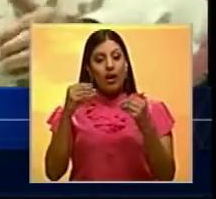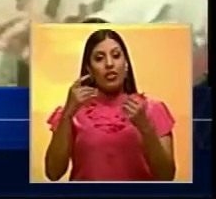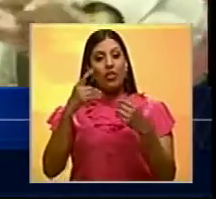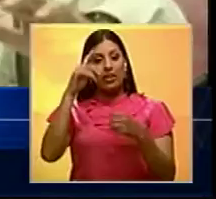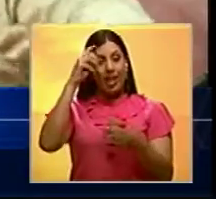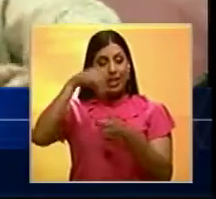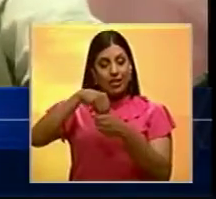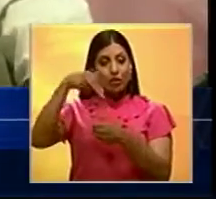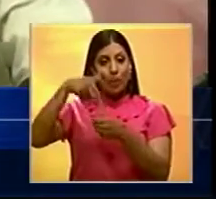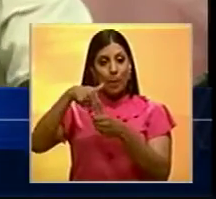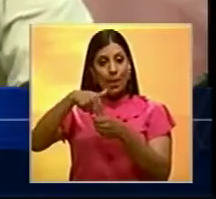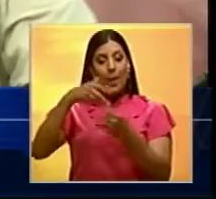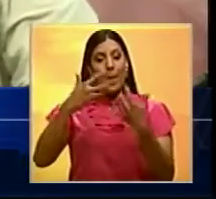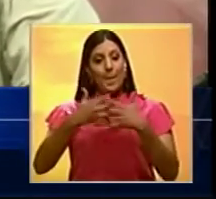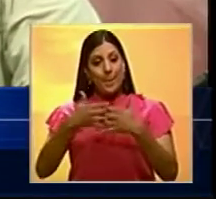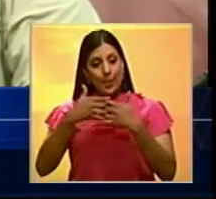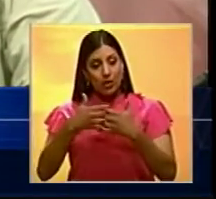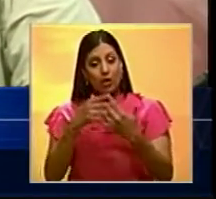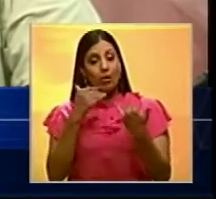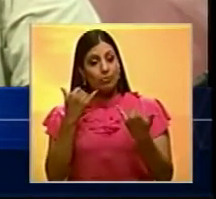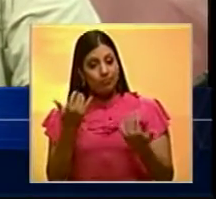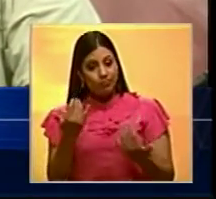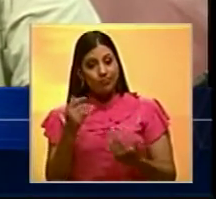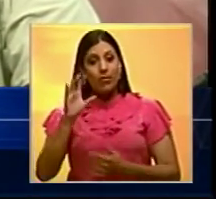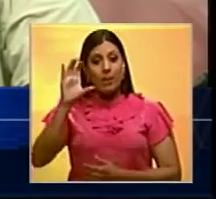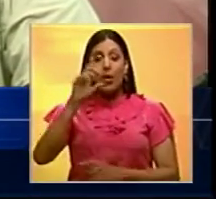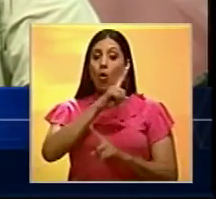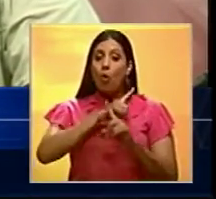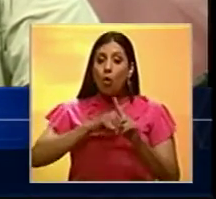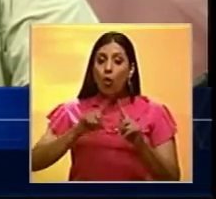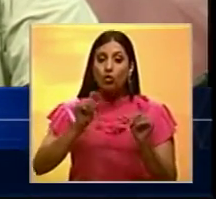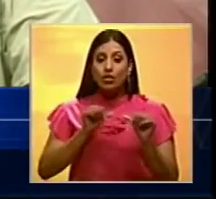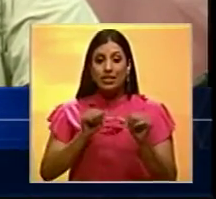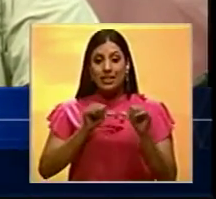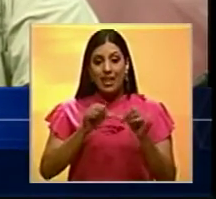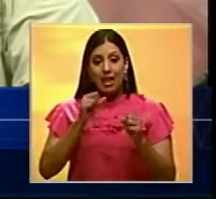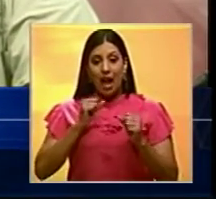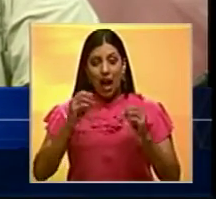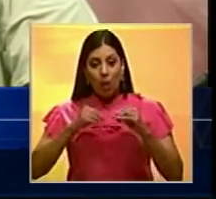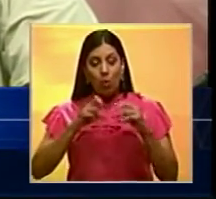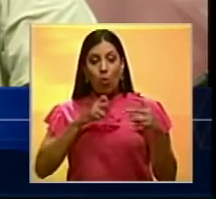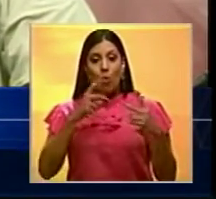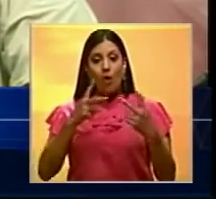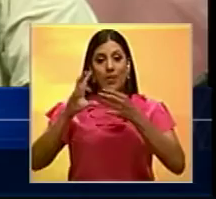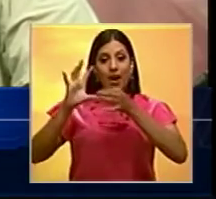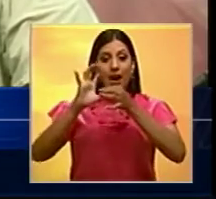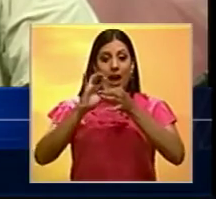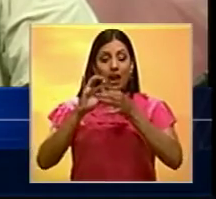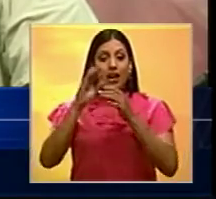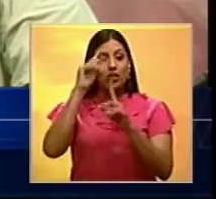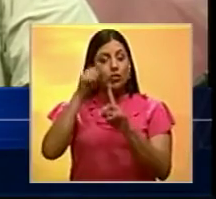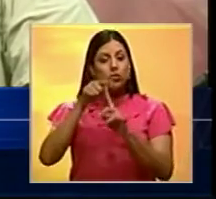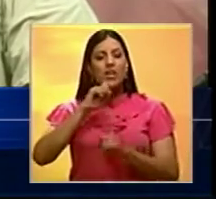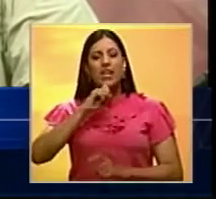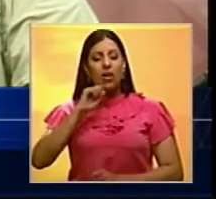intra-OPEP de los países productores OPEP y para seguir consolidando las nuevas alianzas con